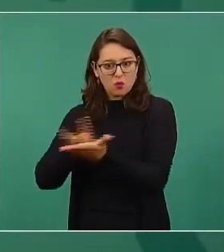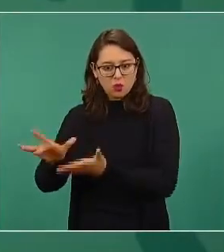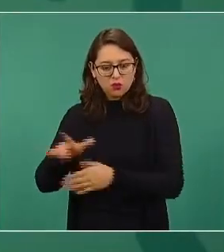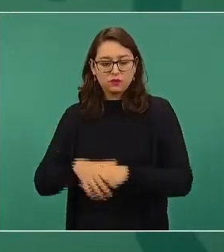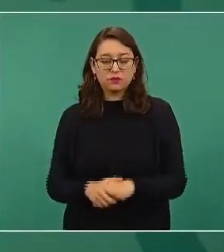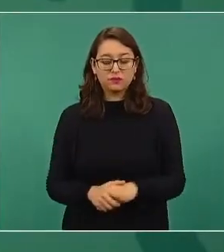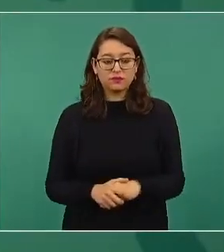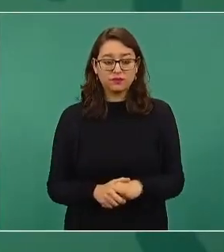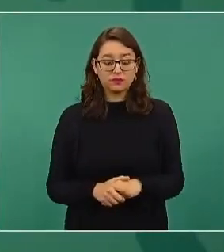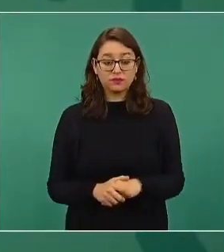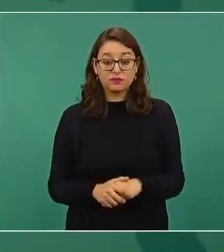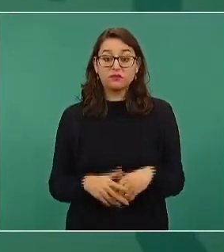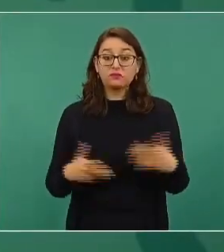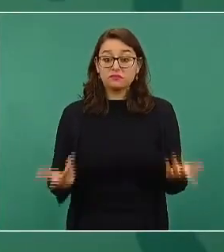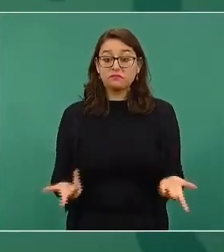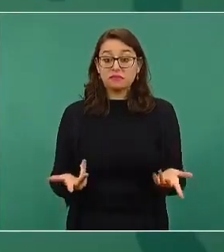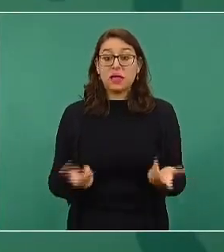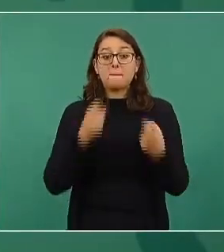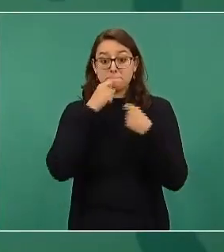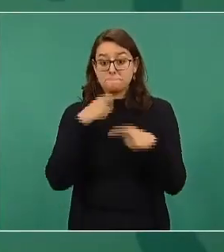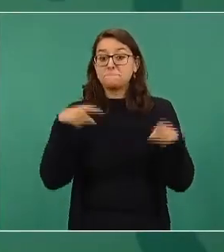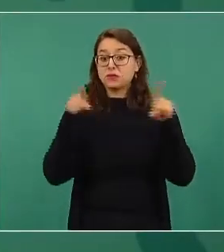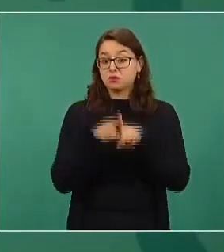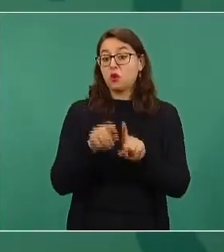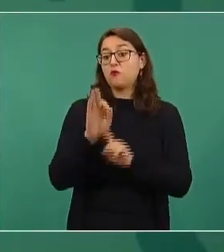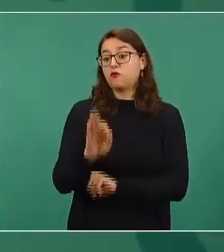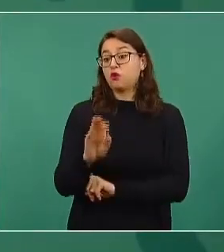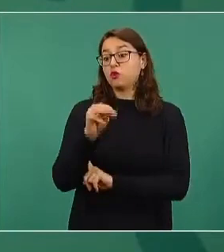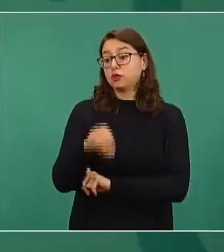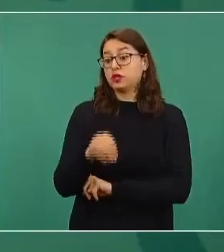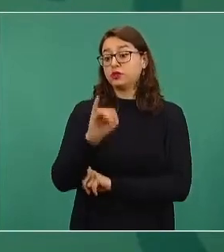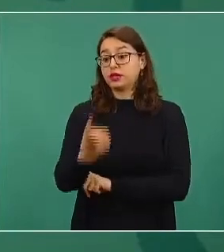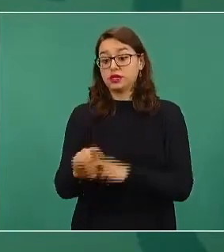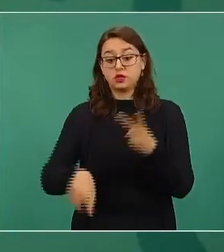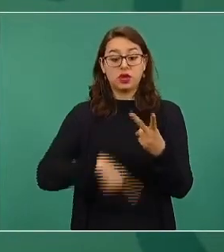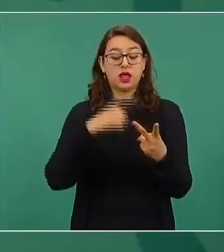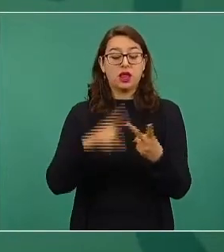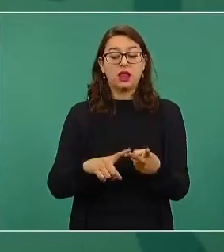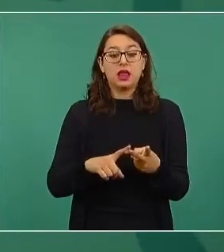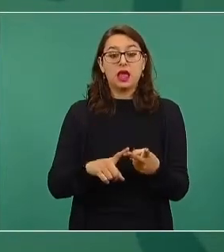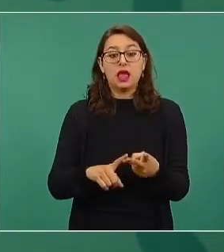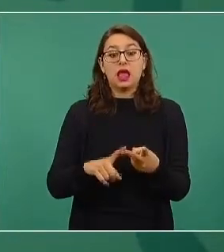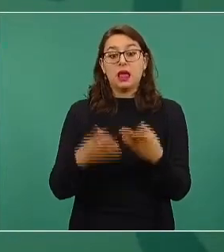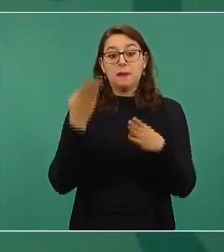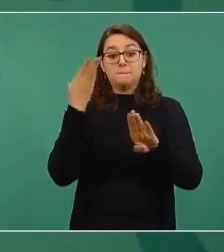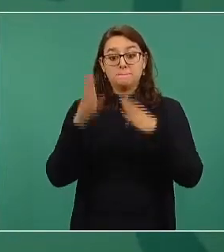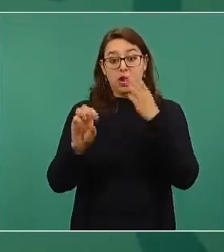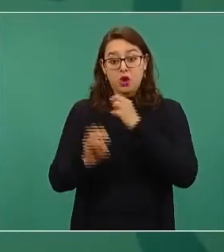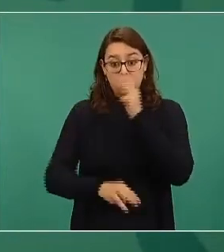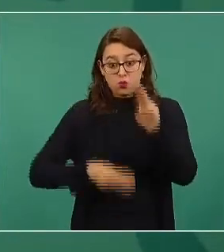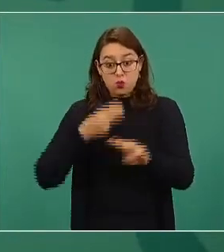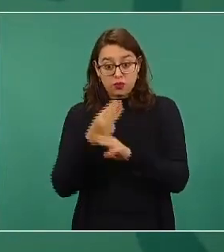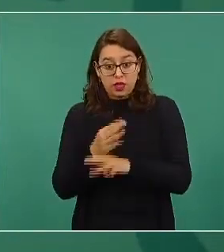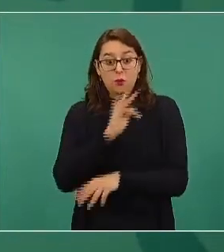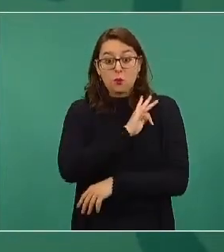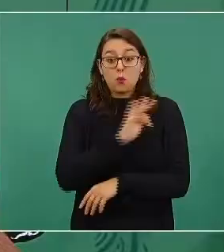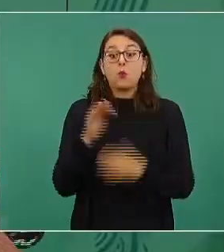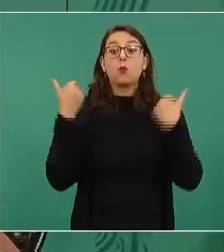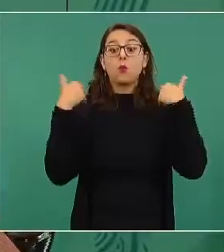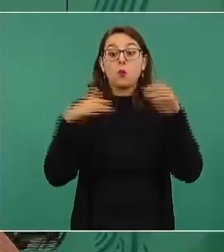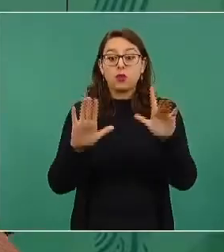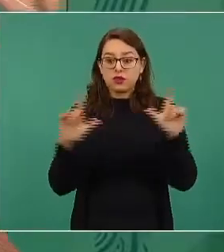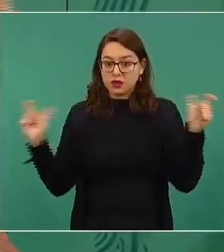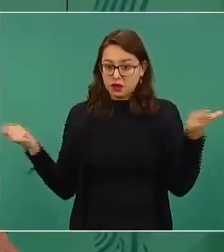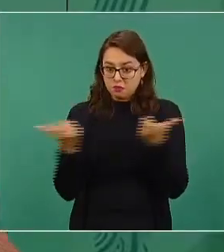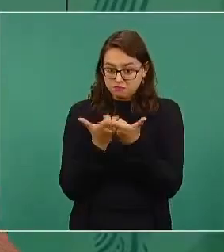Podría ayudar el Fondo Monetario Internacional, el Banco Mundial, para crear el mecanismo